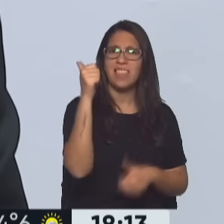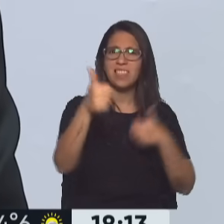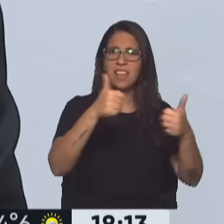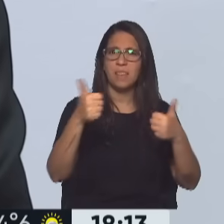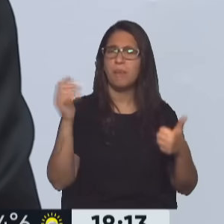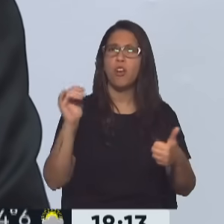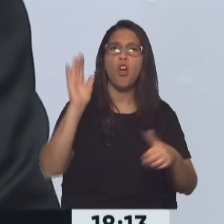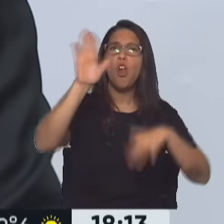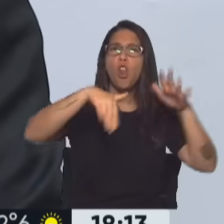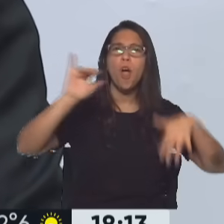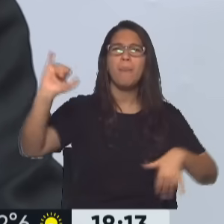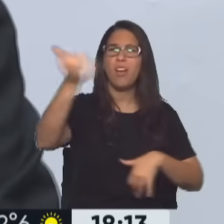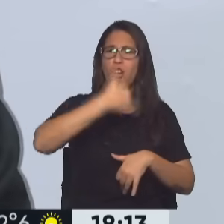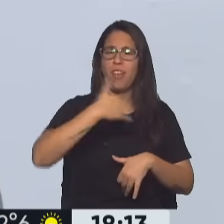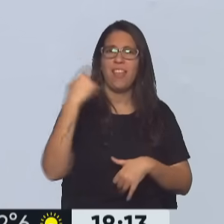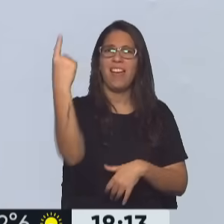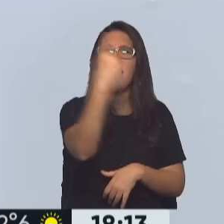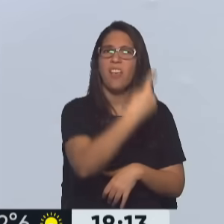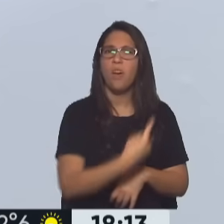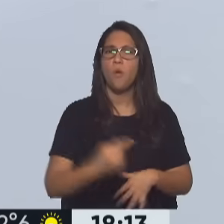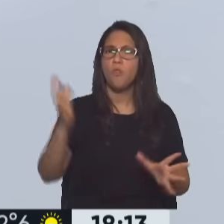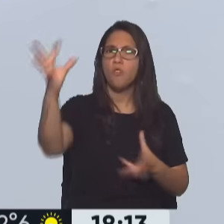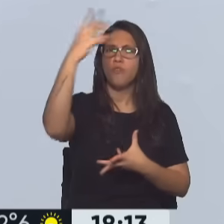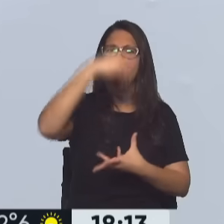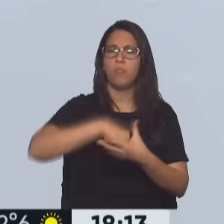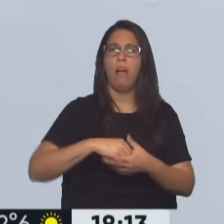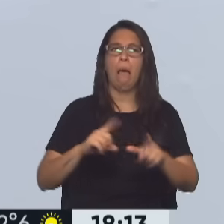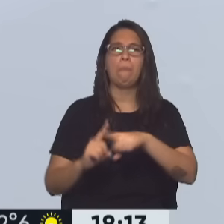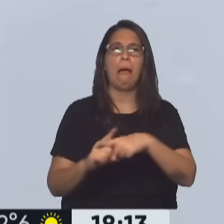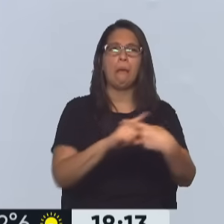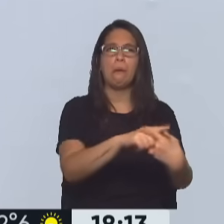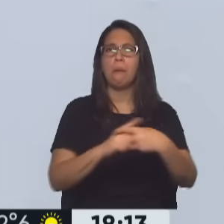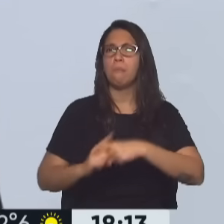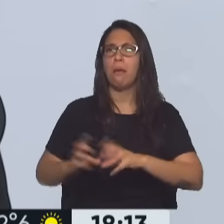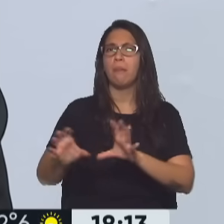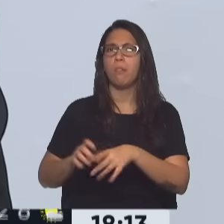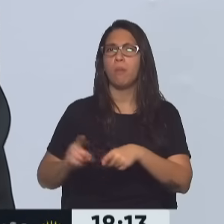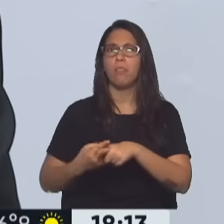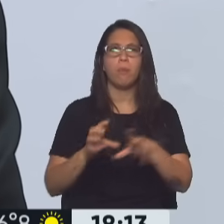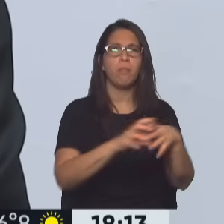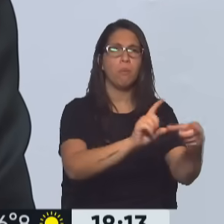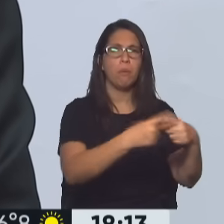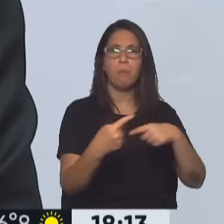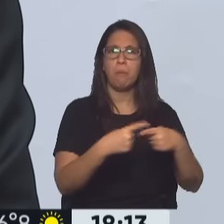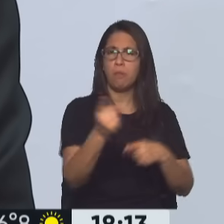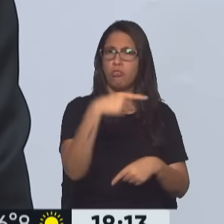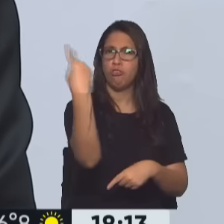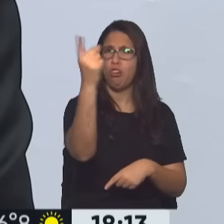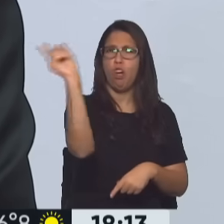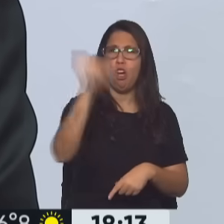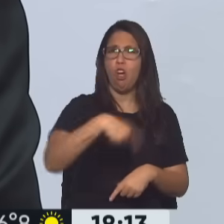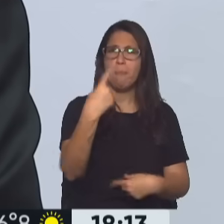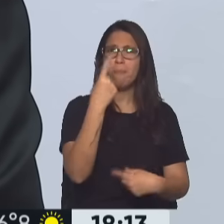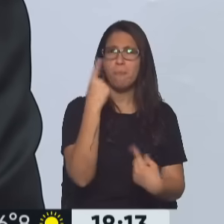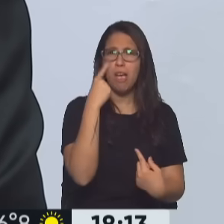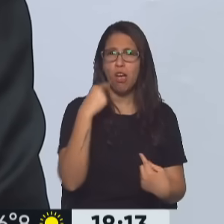de los mejores, no cayendo en esa discusión partidocrática. Todos me conocen, en algún momento me